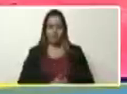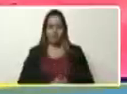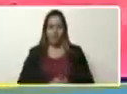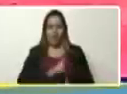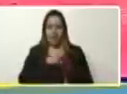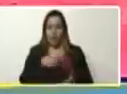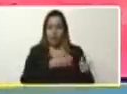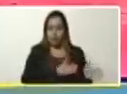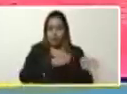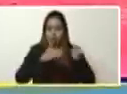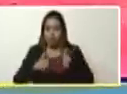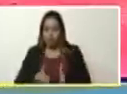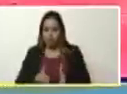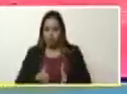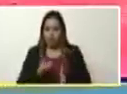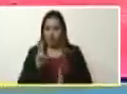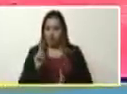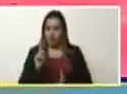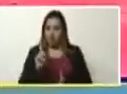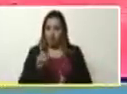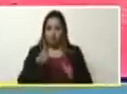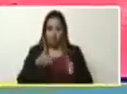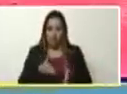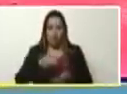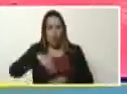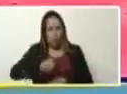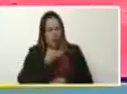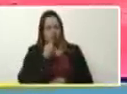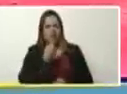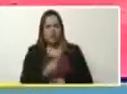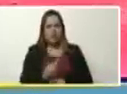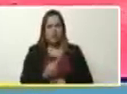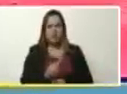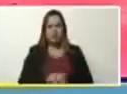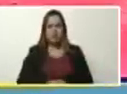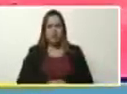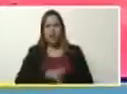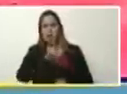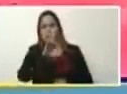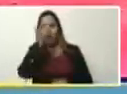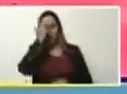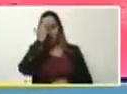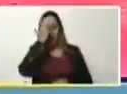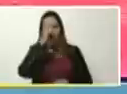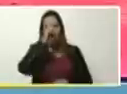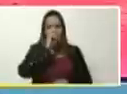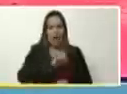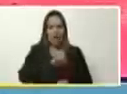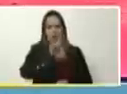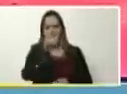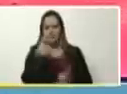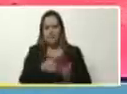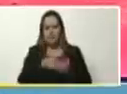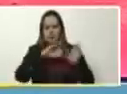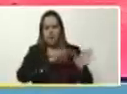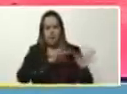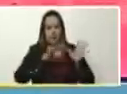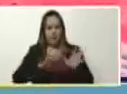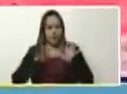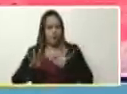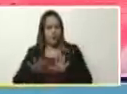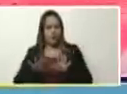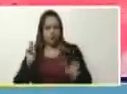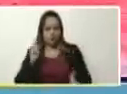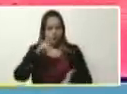Luego vino una etapa que pudiera decirse del 2 de febrero del año 99, con la llegada del